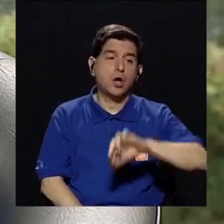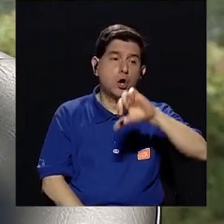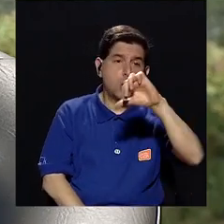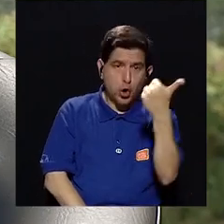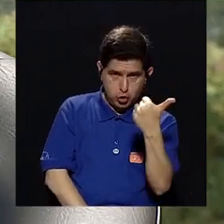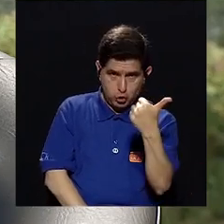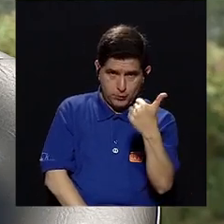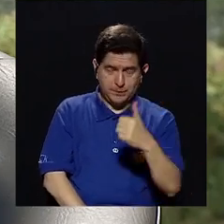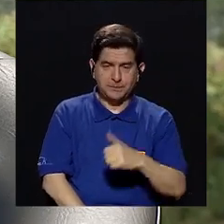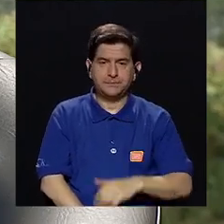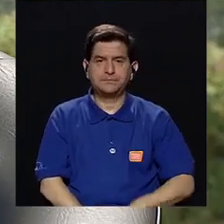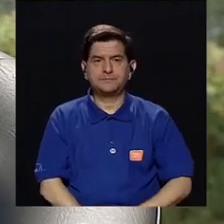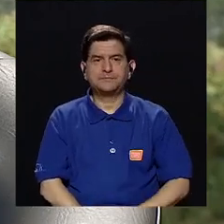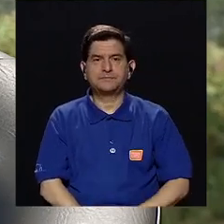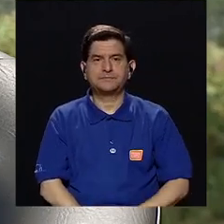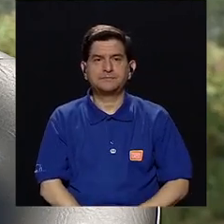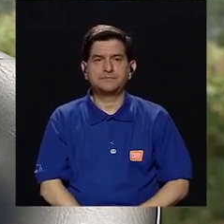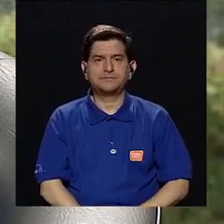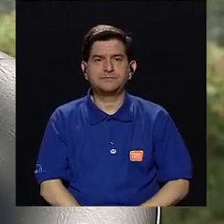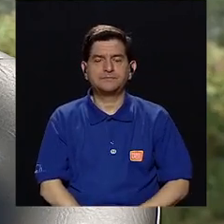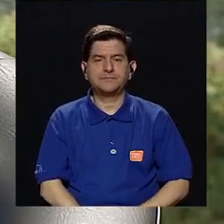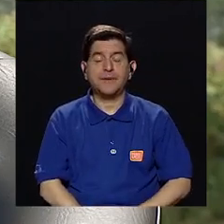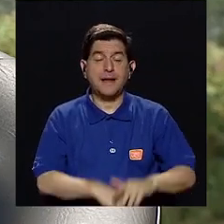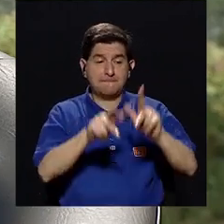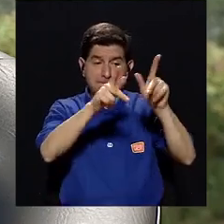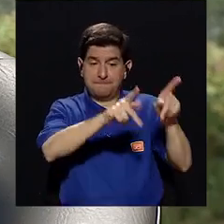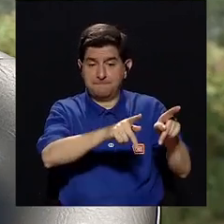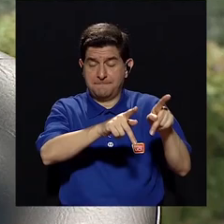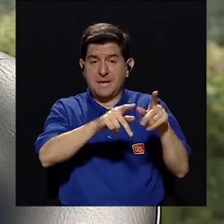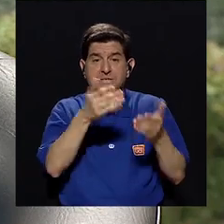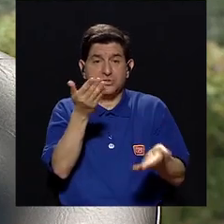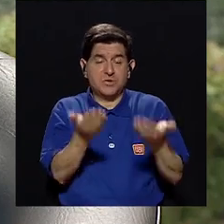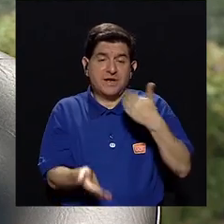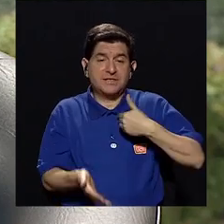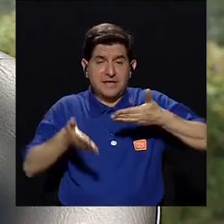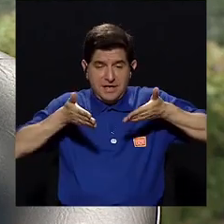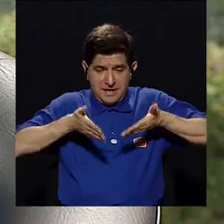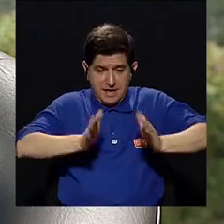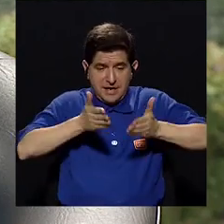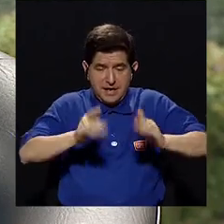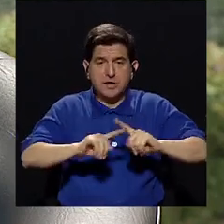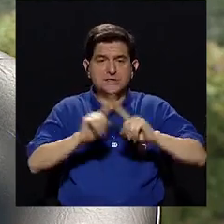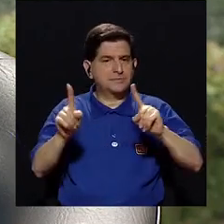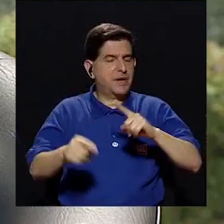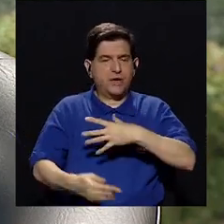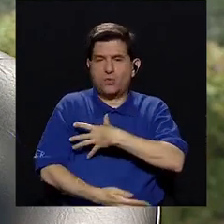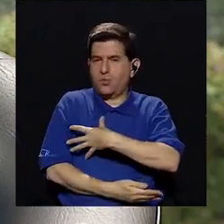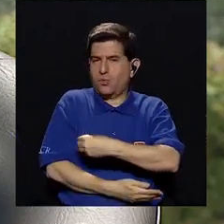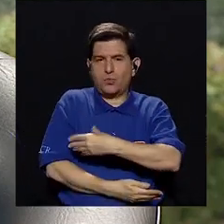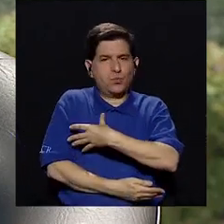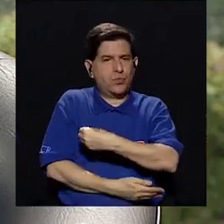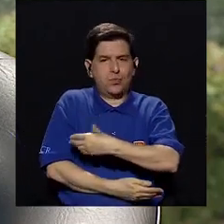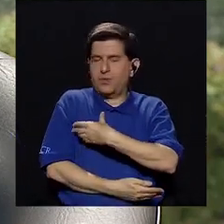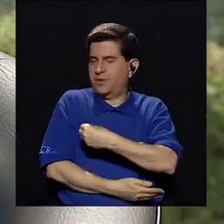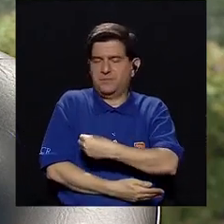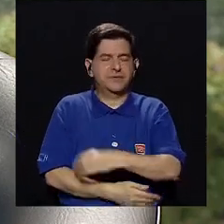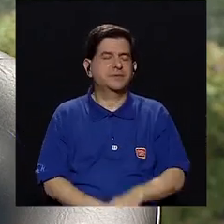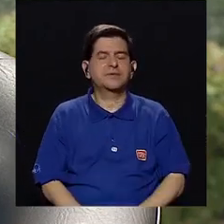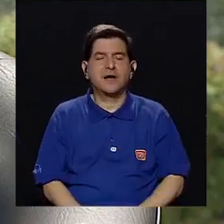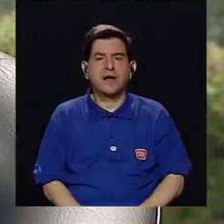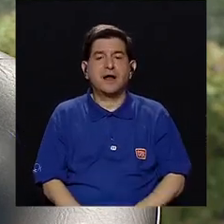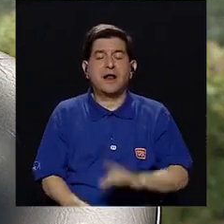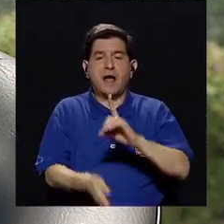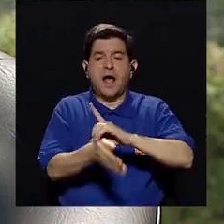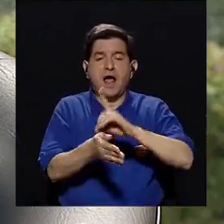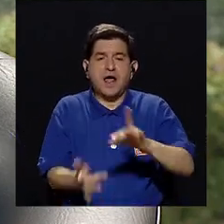otro es digamos cuando la persona ha tenido hijos y no ha dado de mamar los doctores